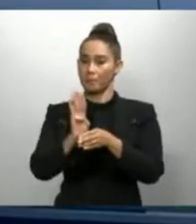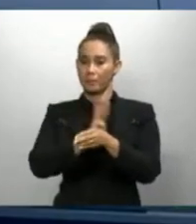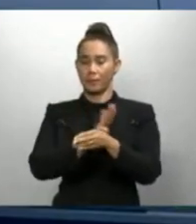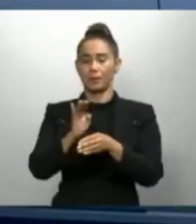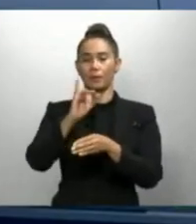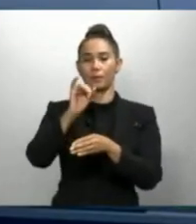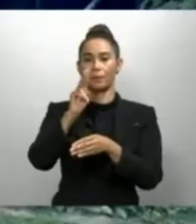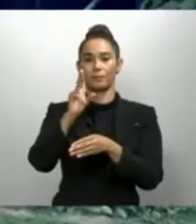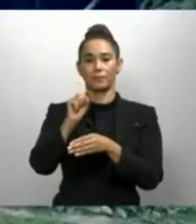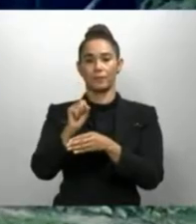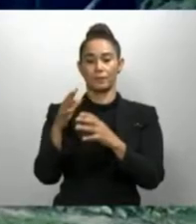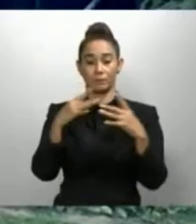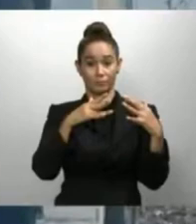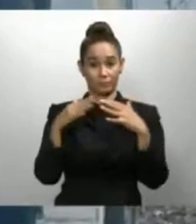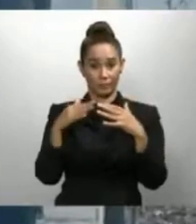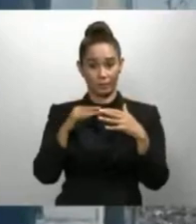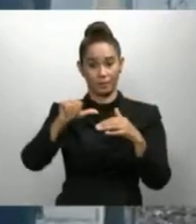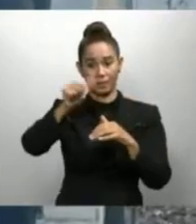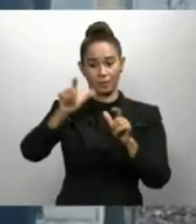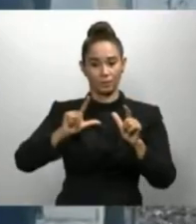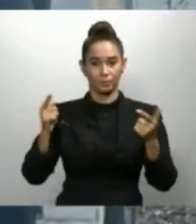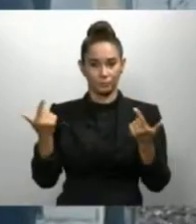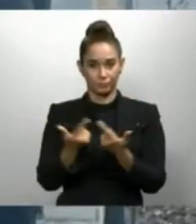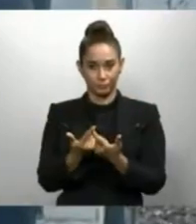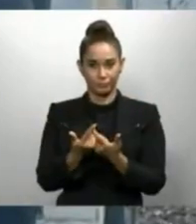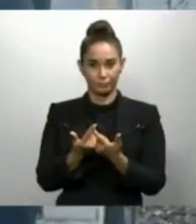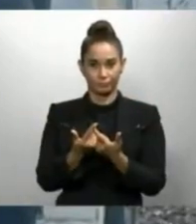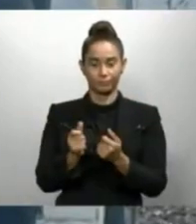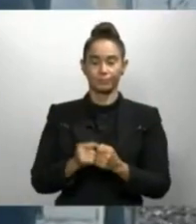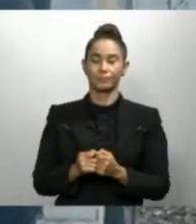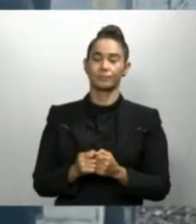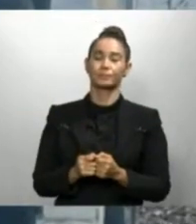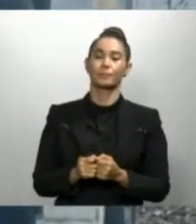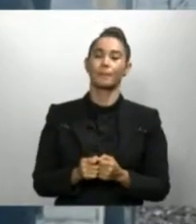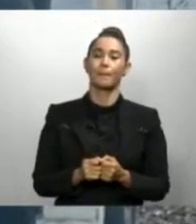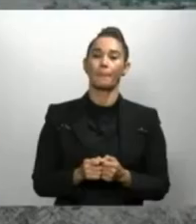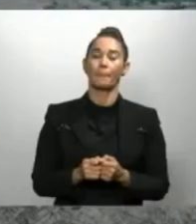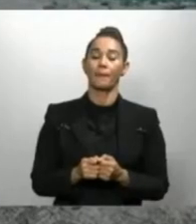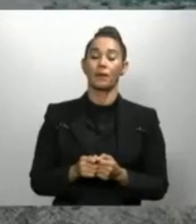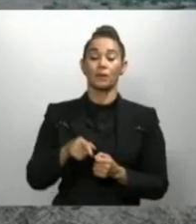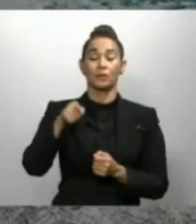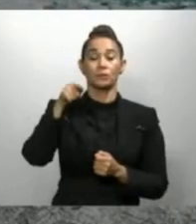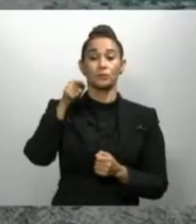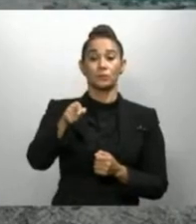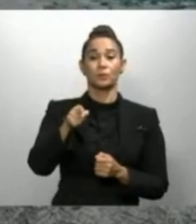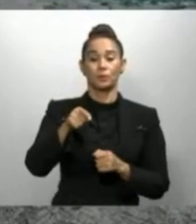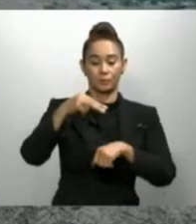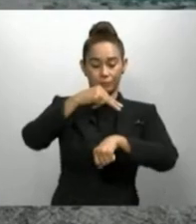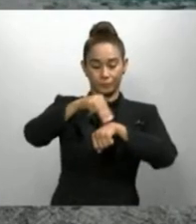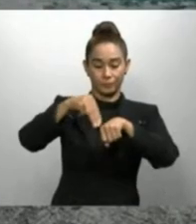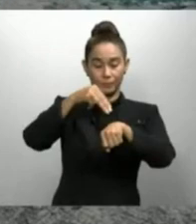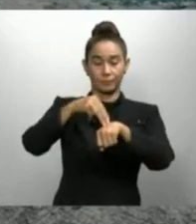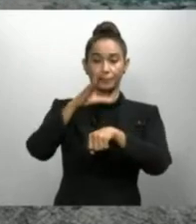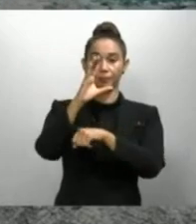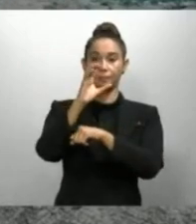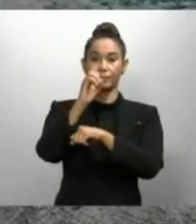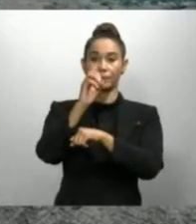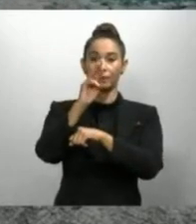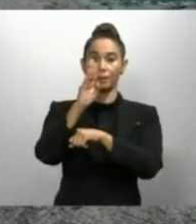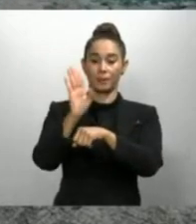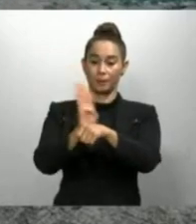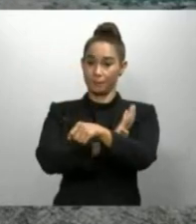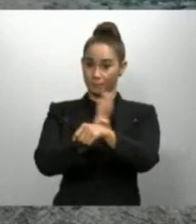Invivienda, Guerra y Los Llanos. Solo en el operativo de Los Botados, municipio de Cabral, en la provincia de